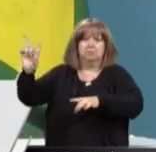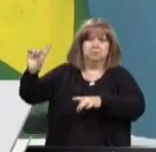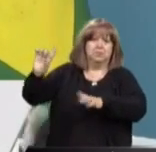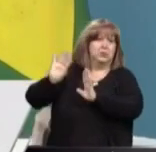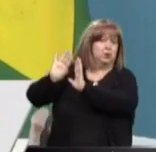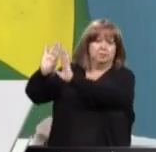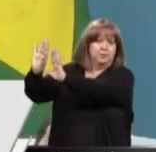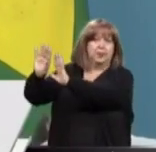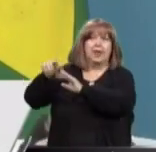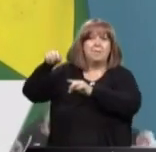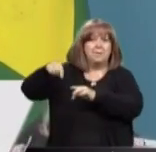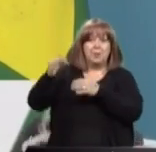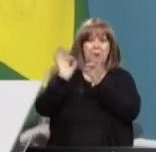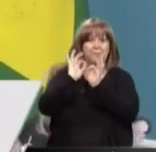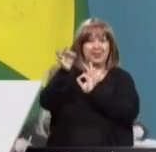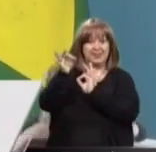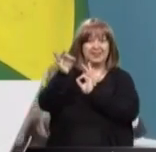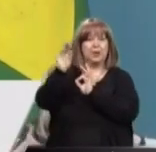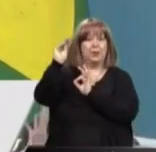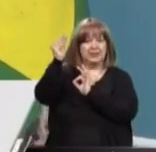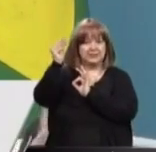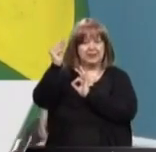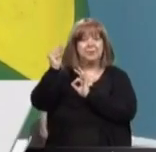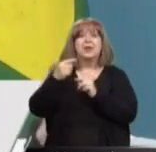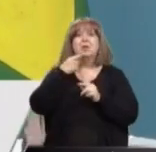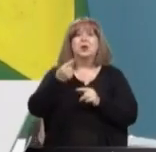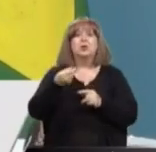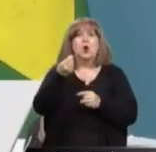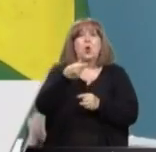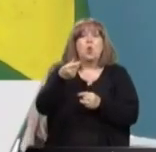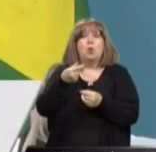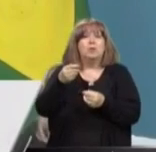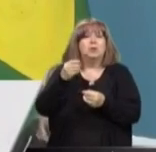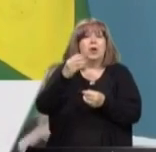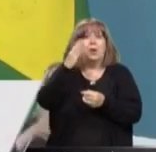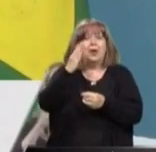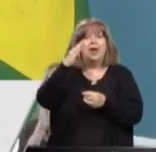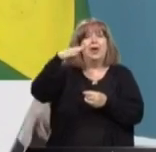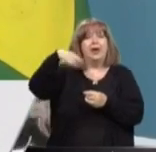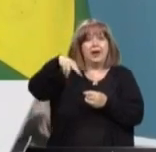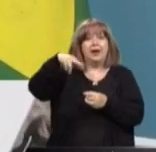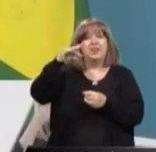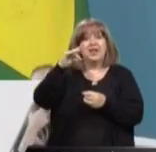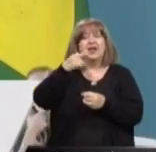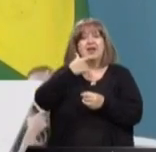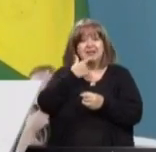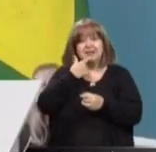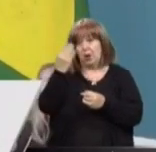mundo. Entonces, para que quede claro, ¿cuál es el financiamiento del BNDES